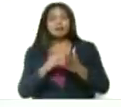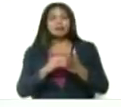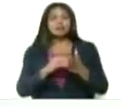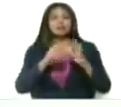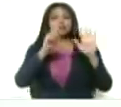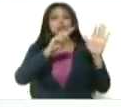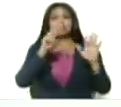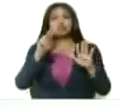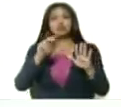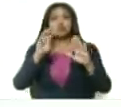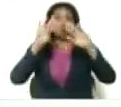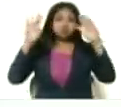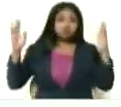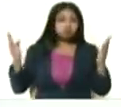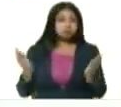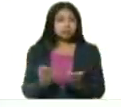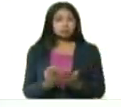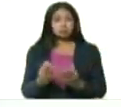1.504.665 casos en el mundo.